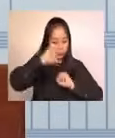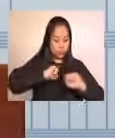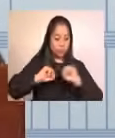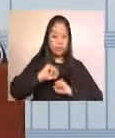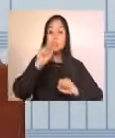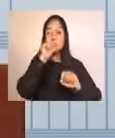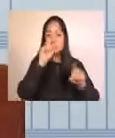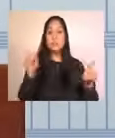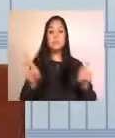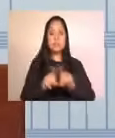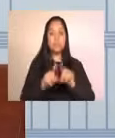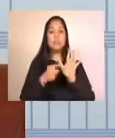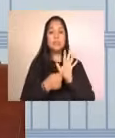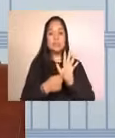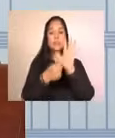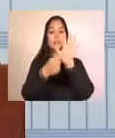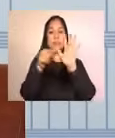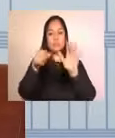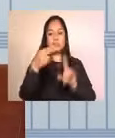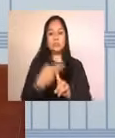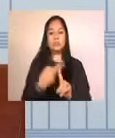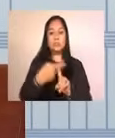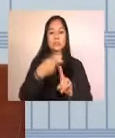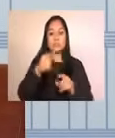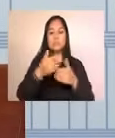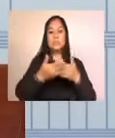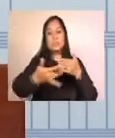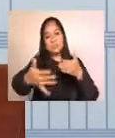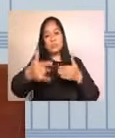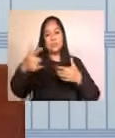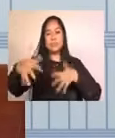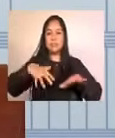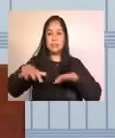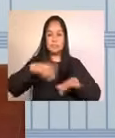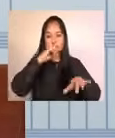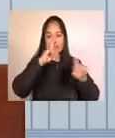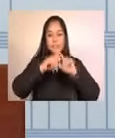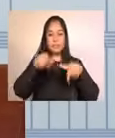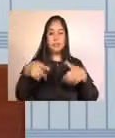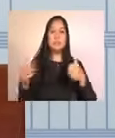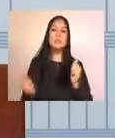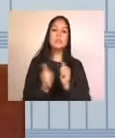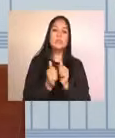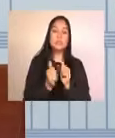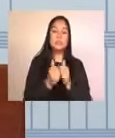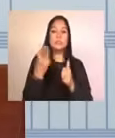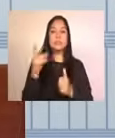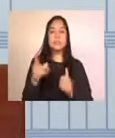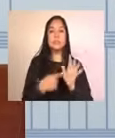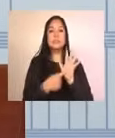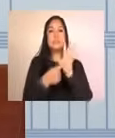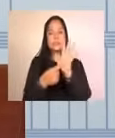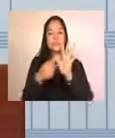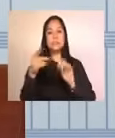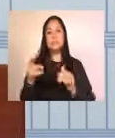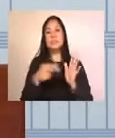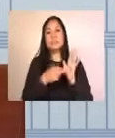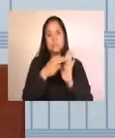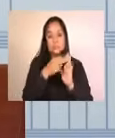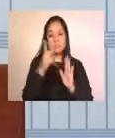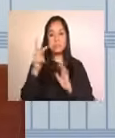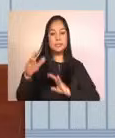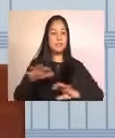también visualizar los retos y las próximas acciones y todo ello pues acompañado de presentación de normas y